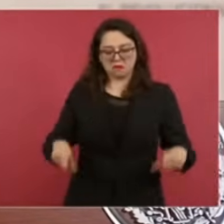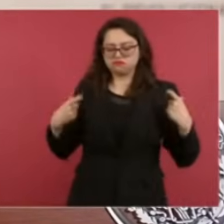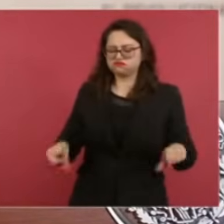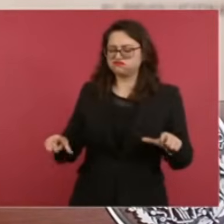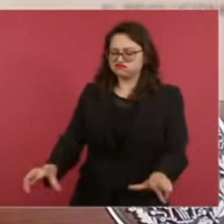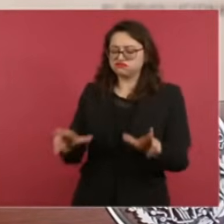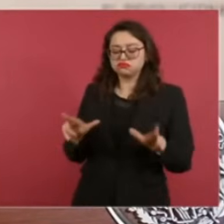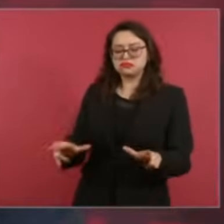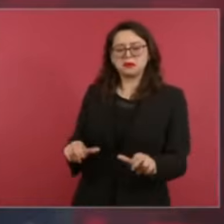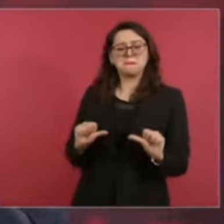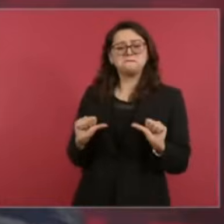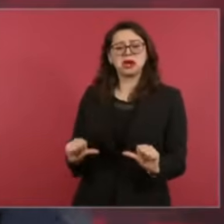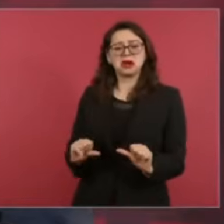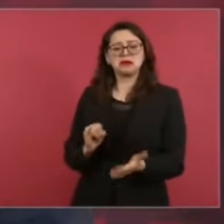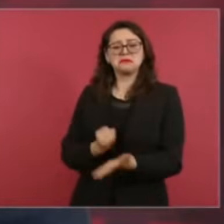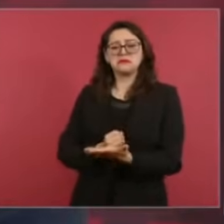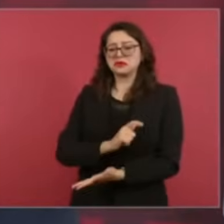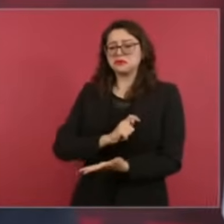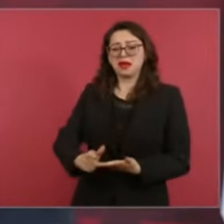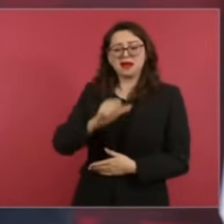se defiende